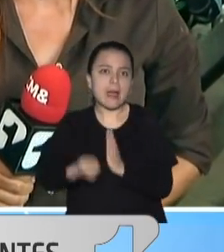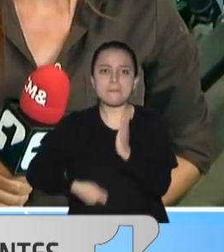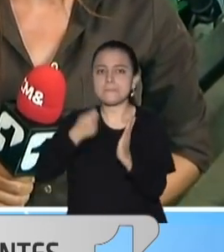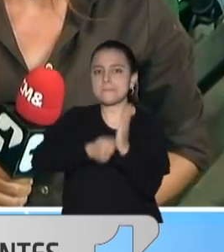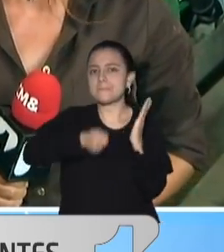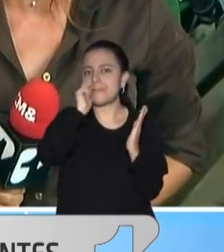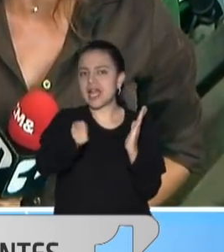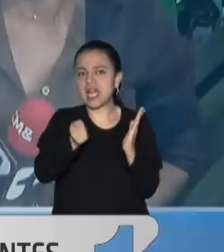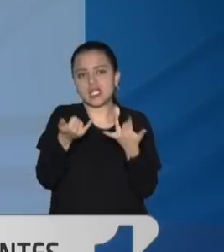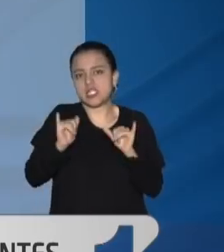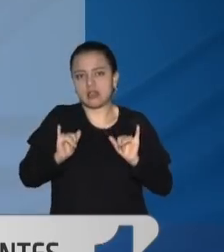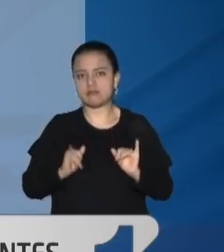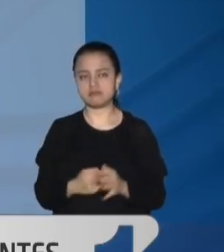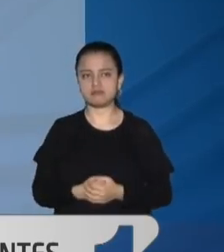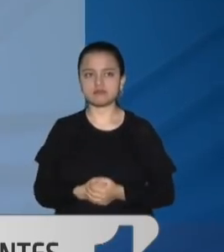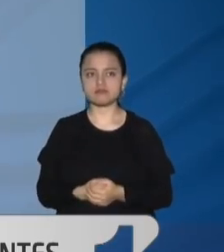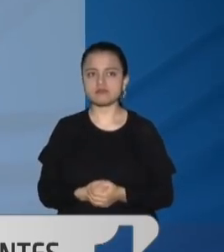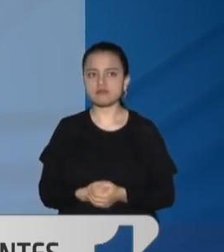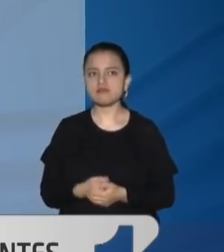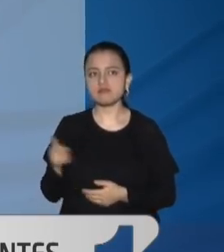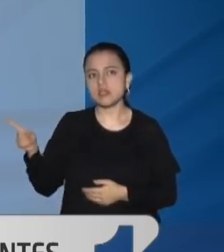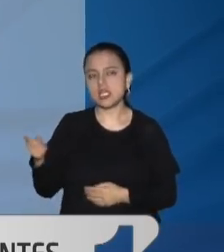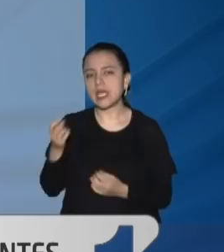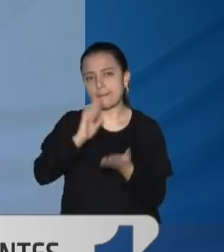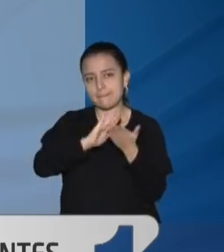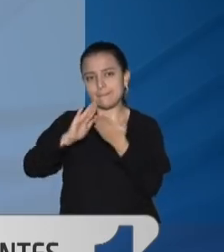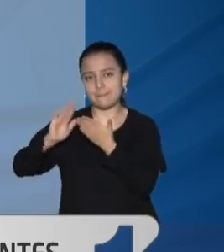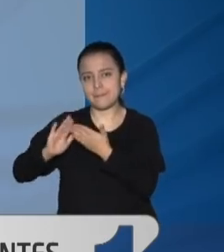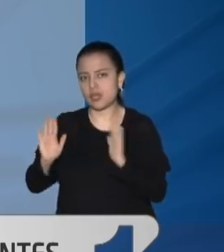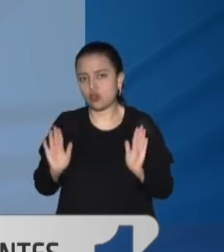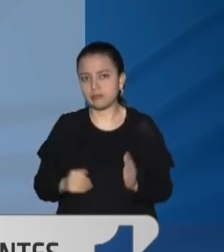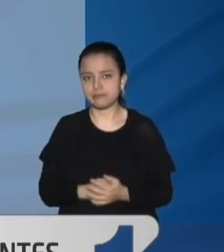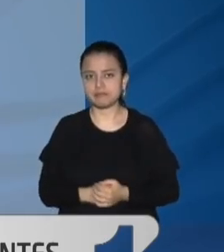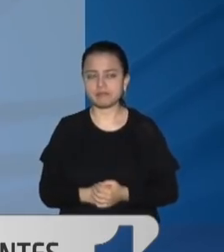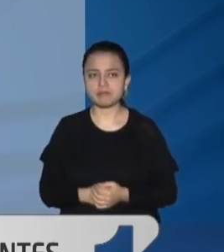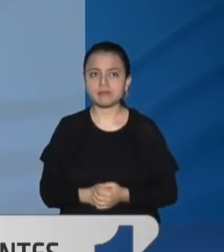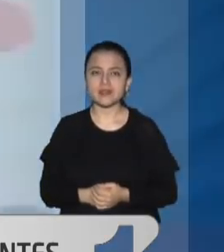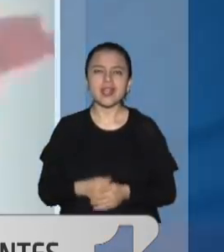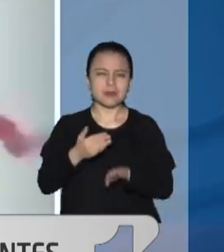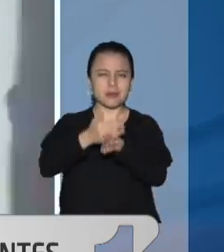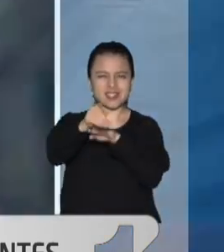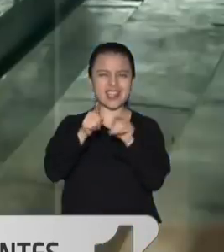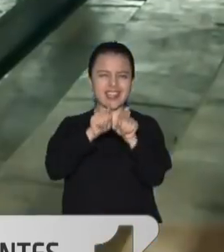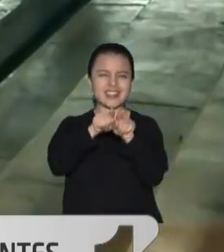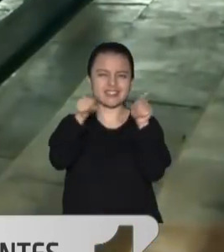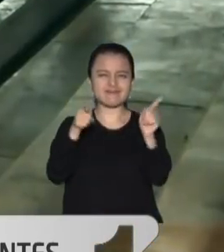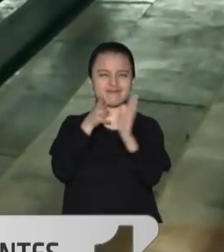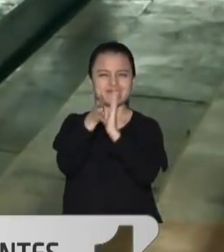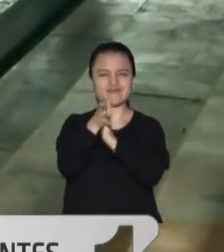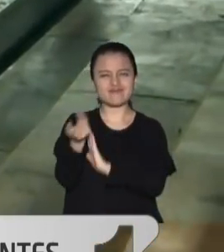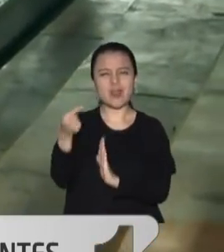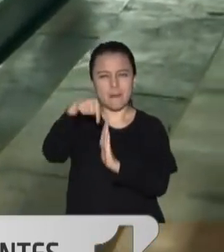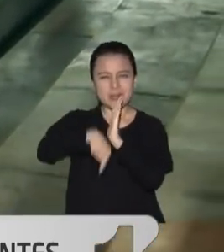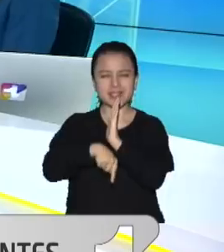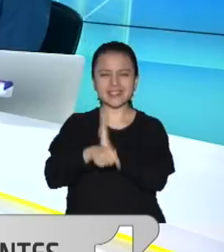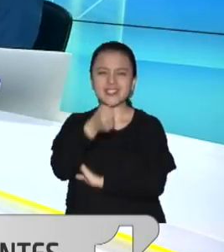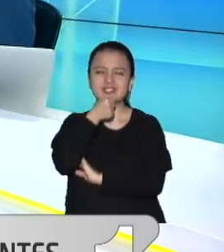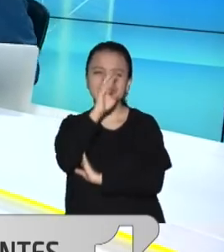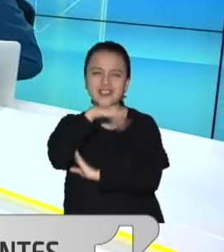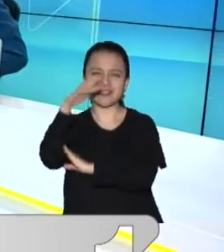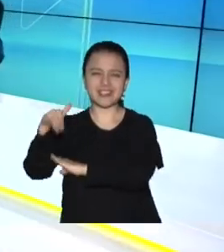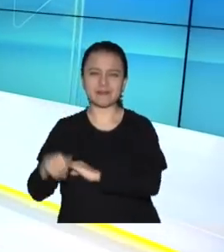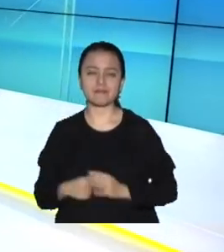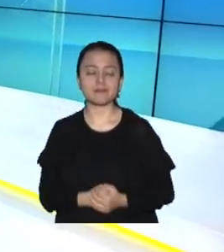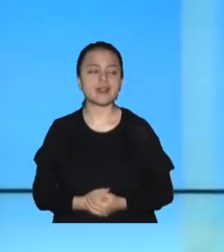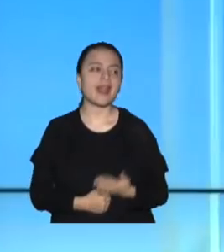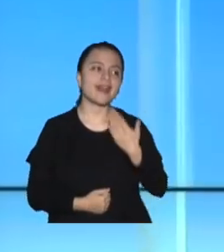marchas dicen que no es correcto que hagan este tipo de disparos. Más adelante, en minutos, tendremos más noticias desde la capital antioqueña. Así